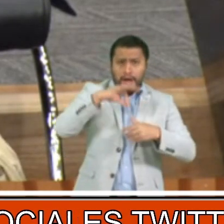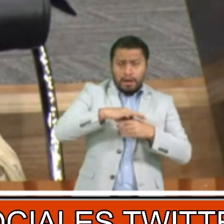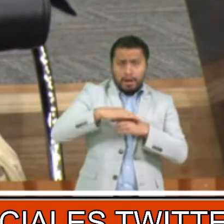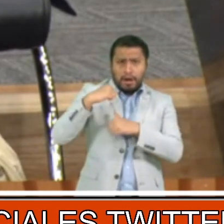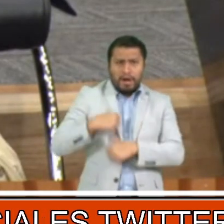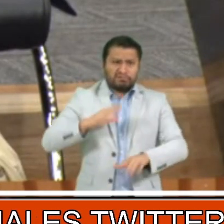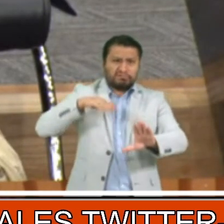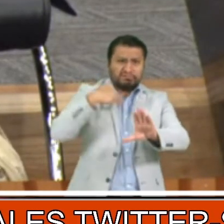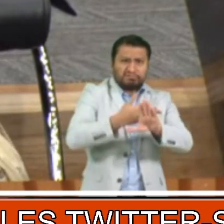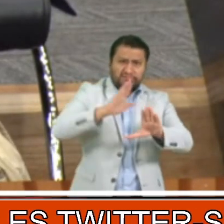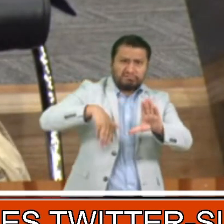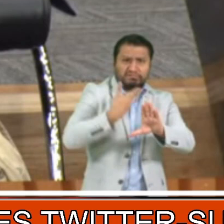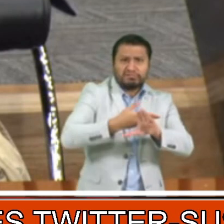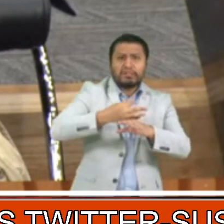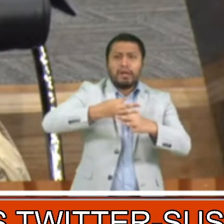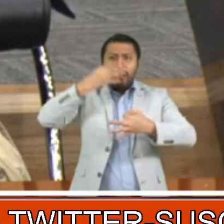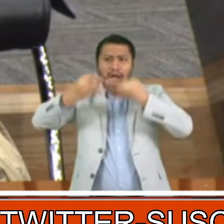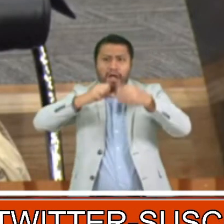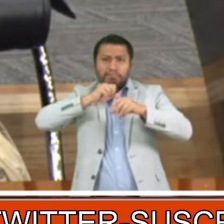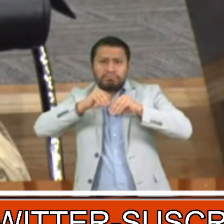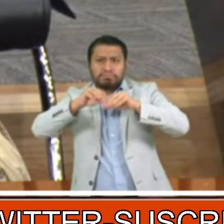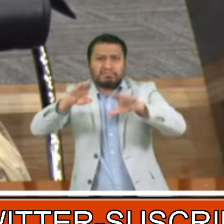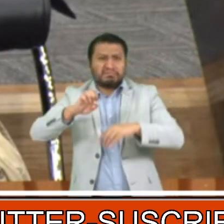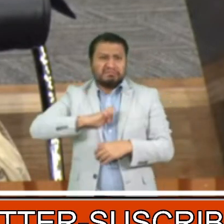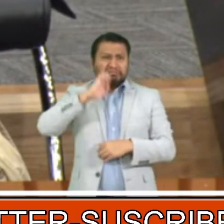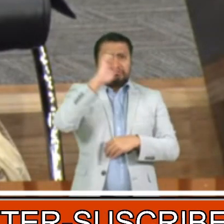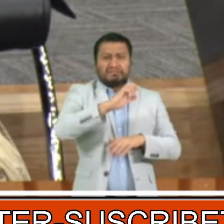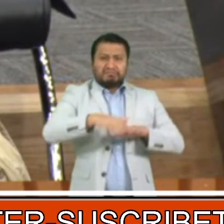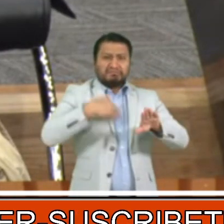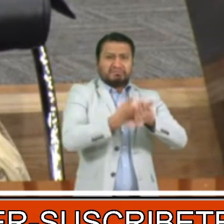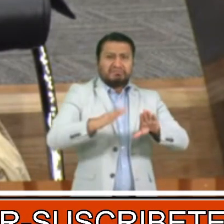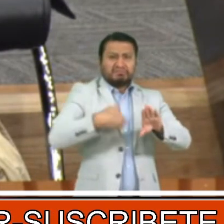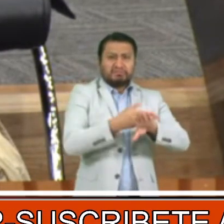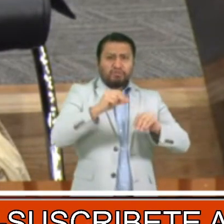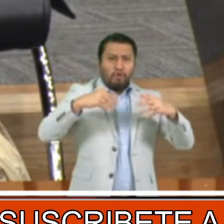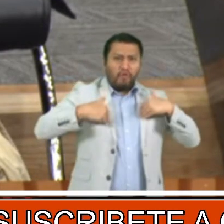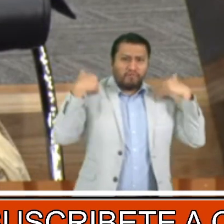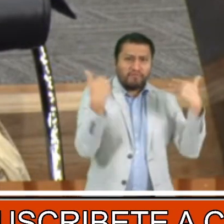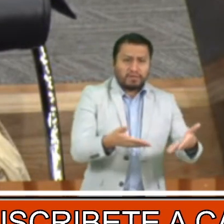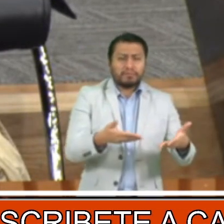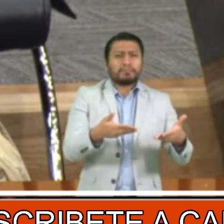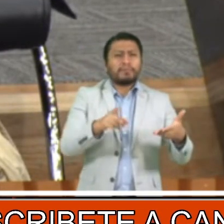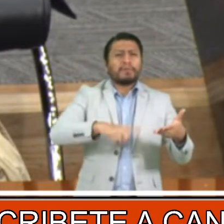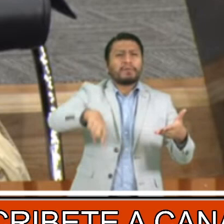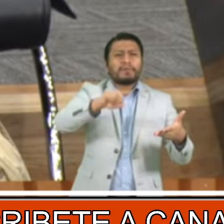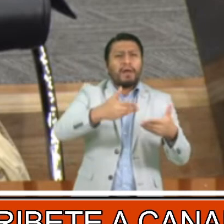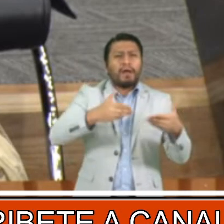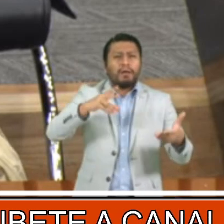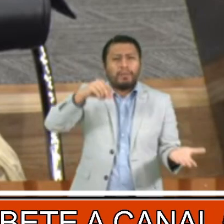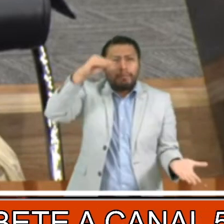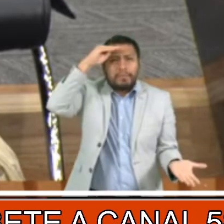instiga a campañas de odio para vulnerar su credibilidad, sin pensar que esa credibilidad